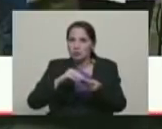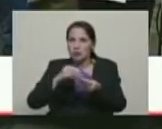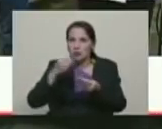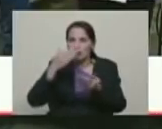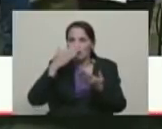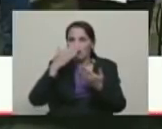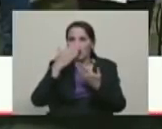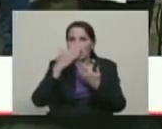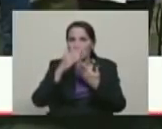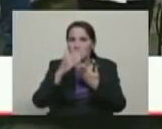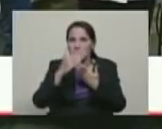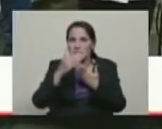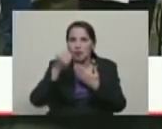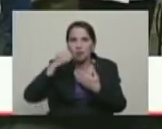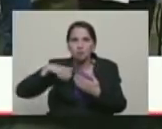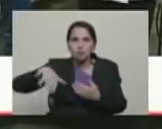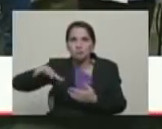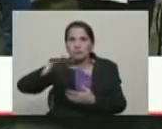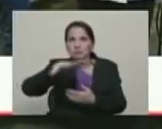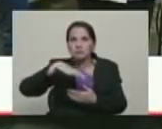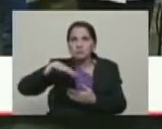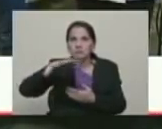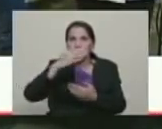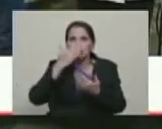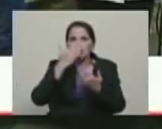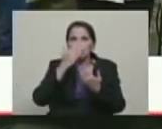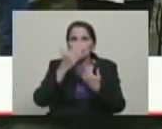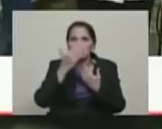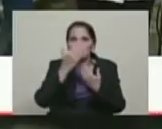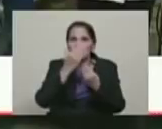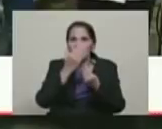ustedes conozcan lo que fue la reunión de